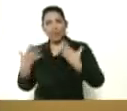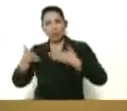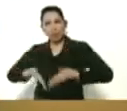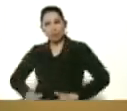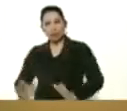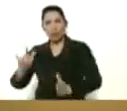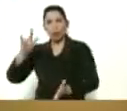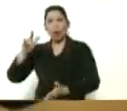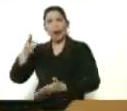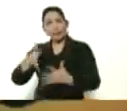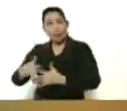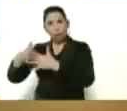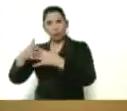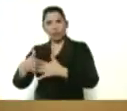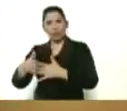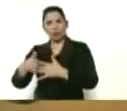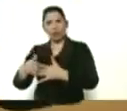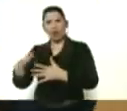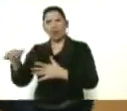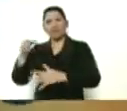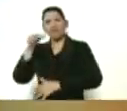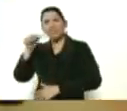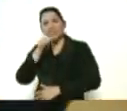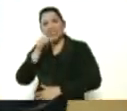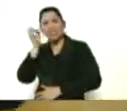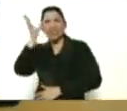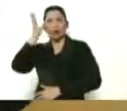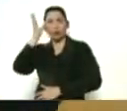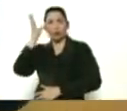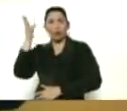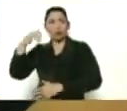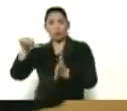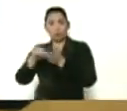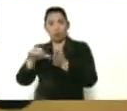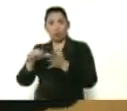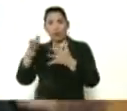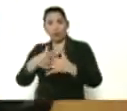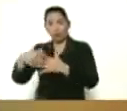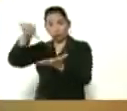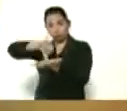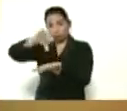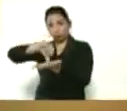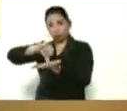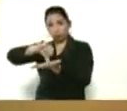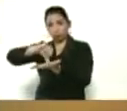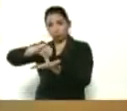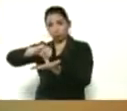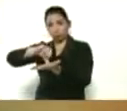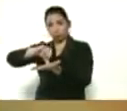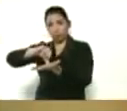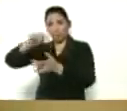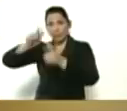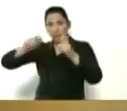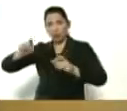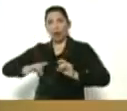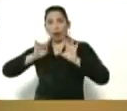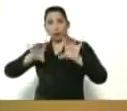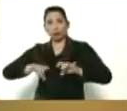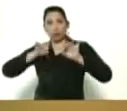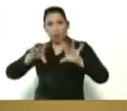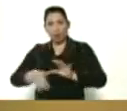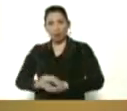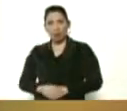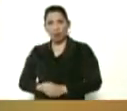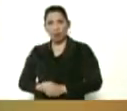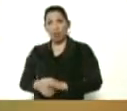es decir, que la fuente original del virus, el llamado virus A, proviene de unos ciudadanos norteamericanos y unos ciudadanos australiano, que después ese